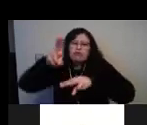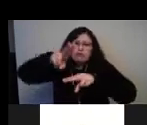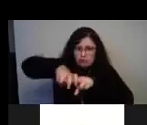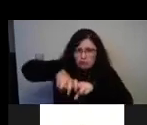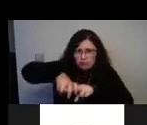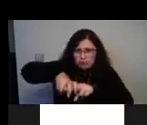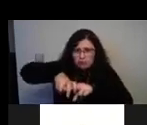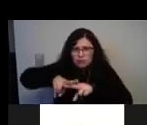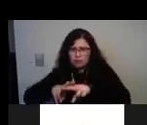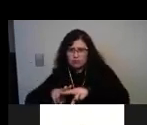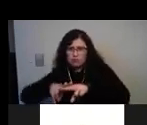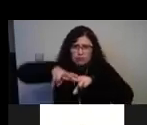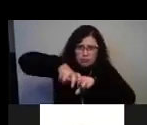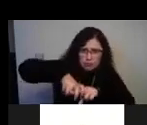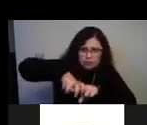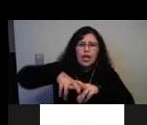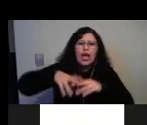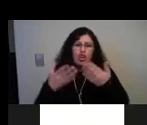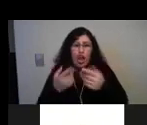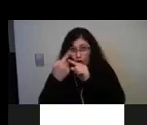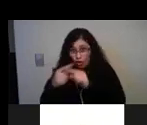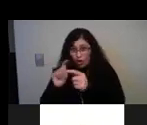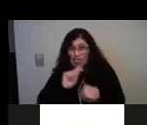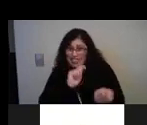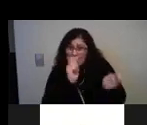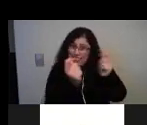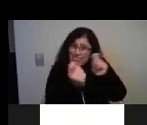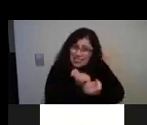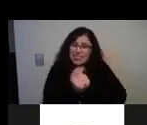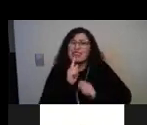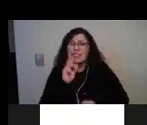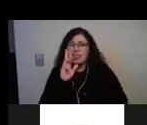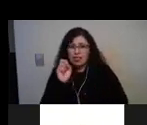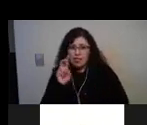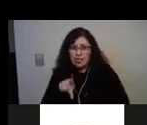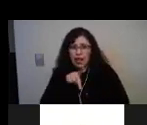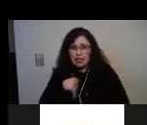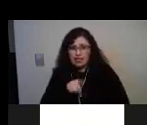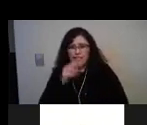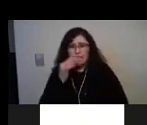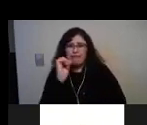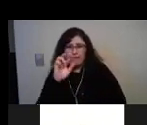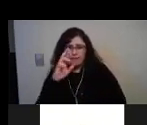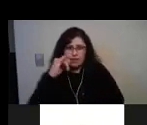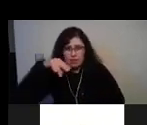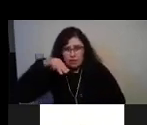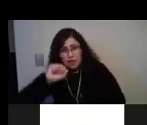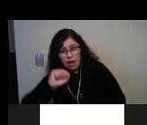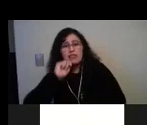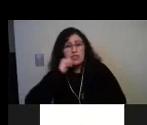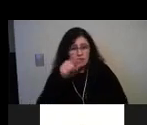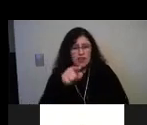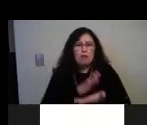transferencias significan ya un desplazamiento de una persona desde un lugar hacia otro lugar. Por ejemplo, una